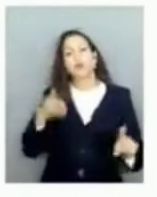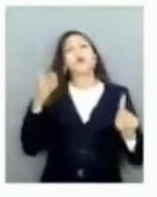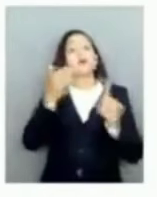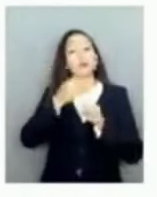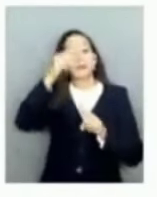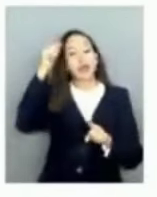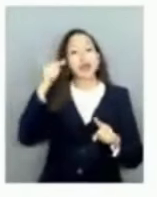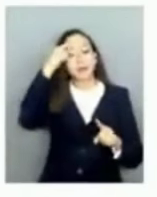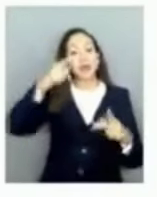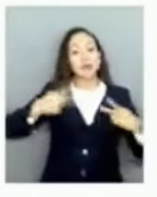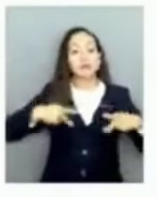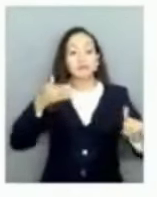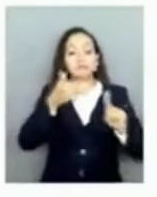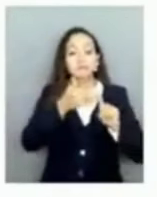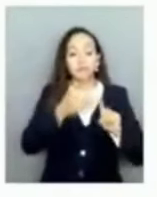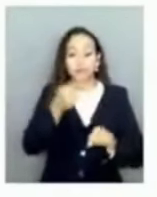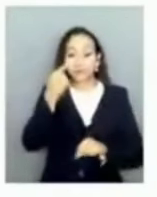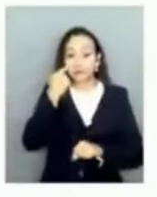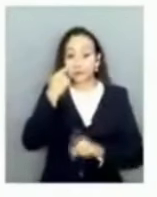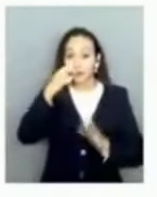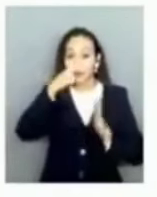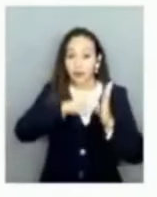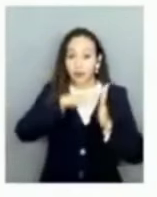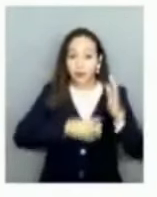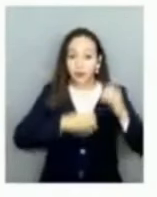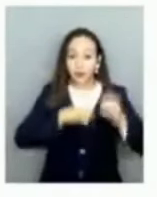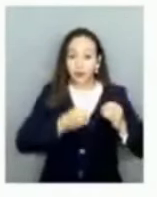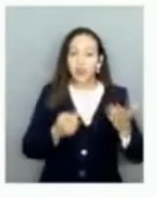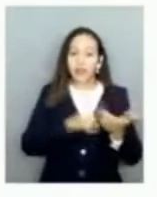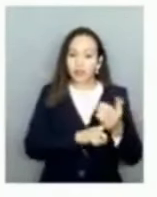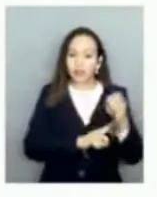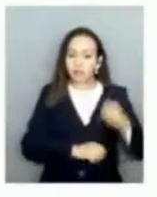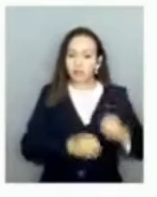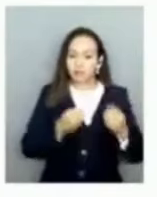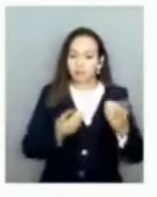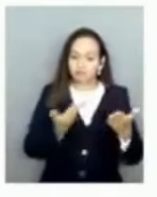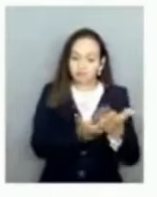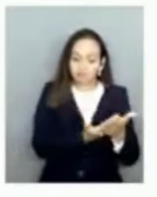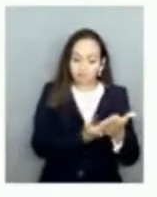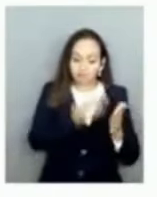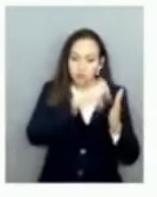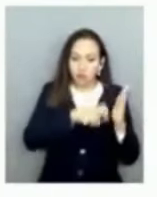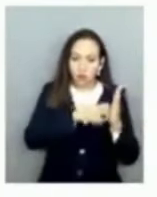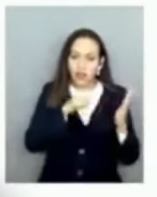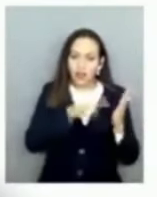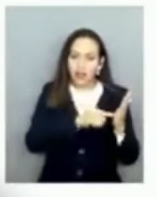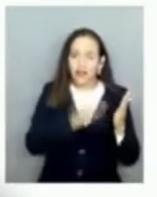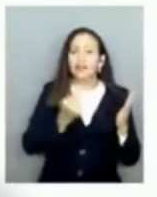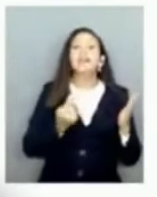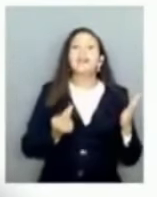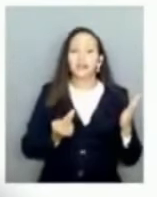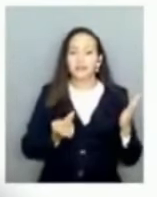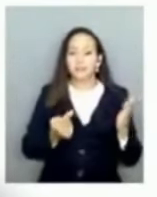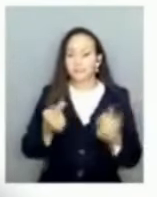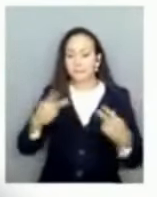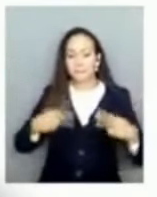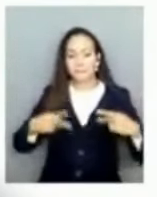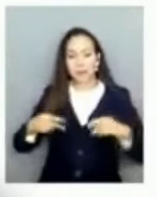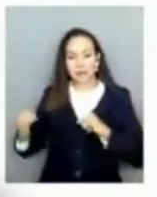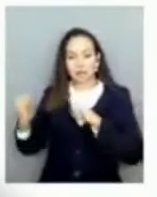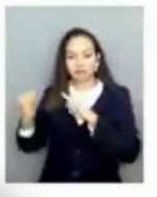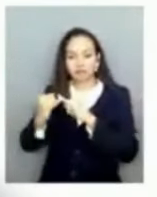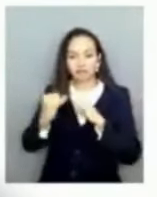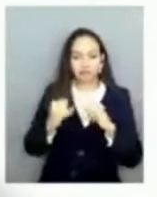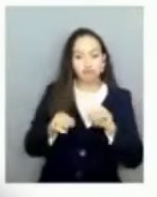real la reforma al sistema de Justicia debe escuchar y dialogar con los operadores y con